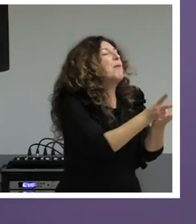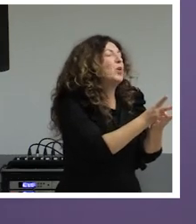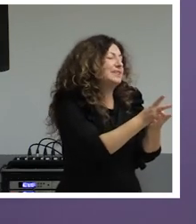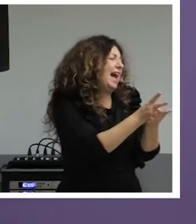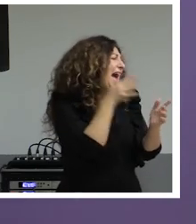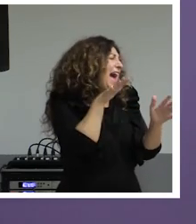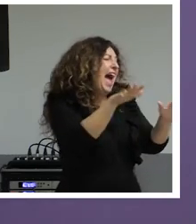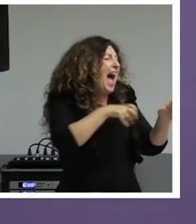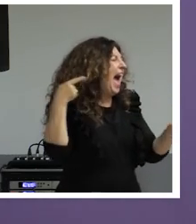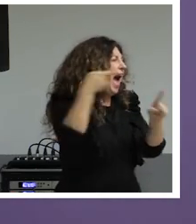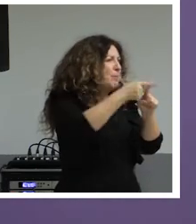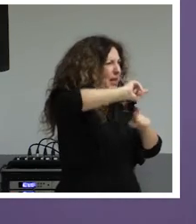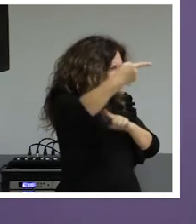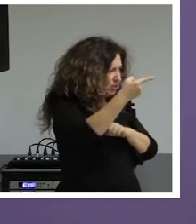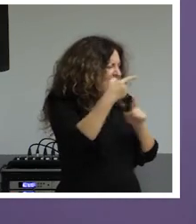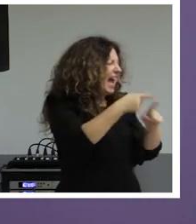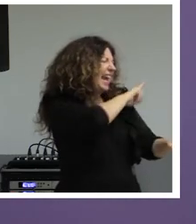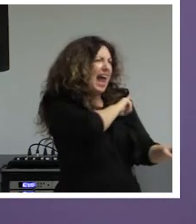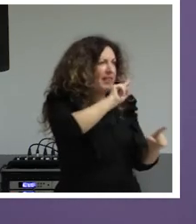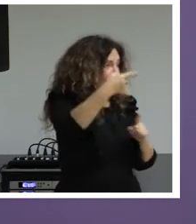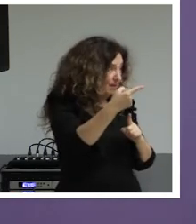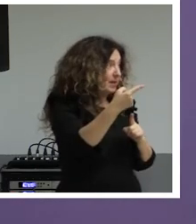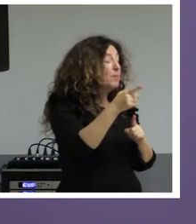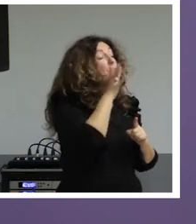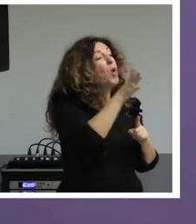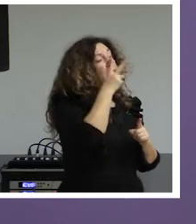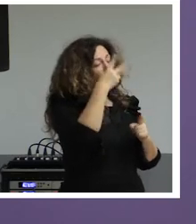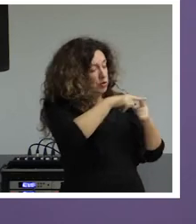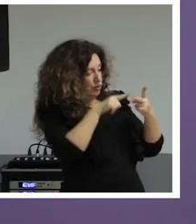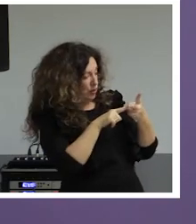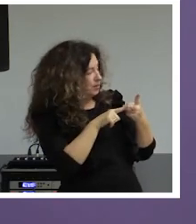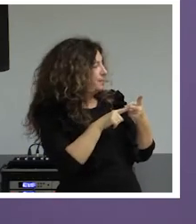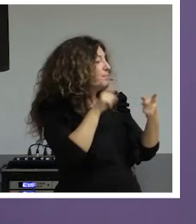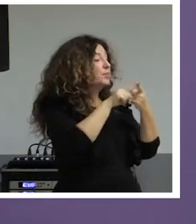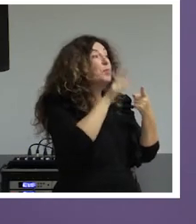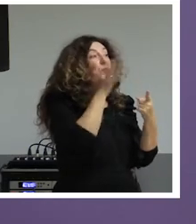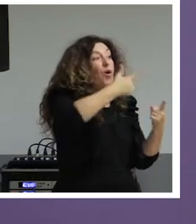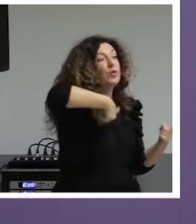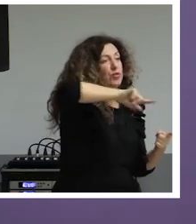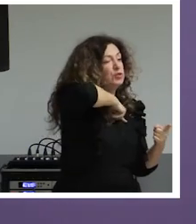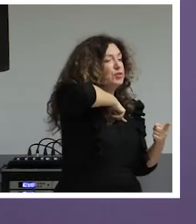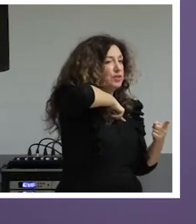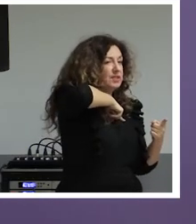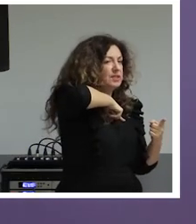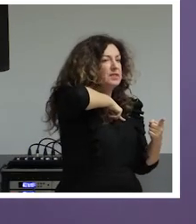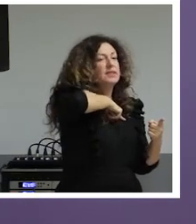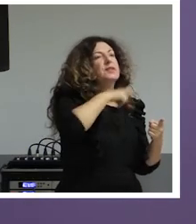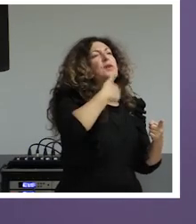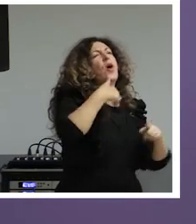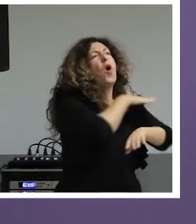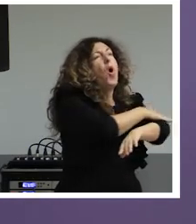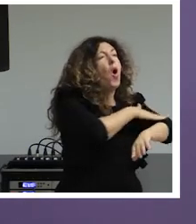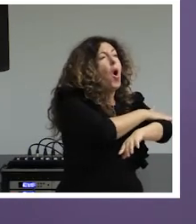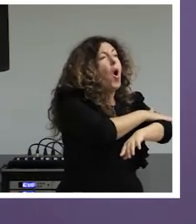barrios creo que es una apuesta está esta palabra me gusta utilizarla poco no me gusta utilizar apuesta Pero creo que es la puesta más ambiciosa